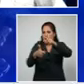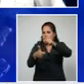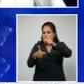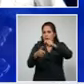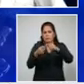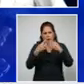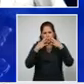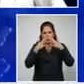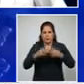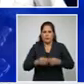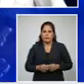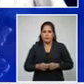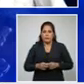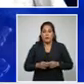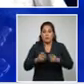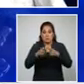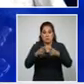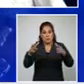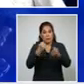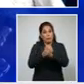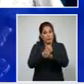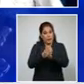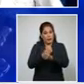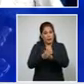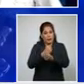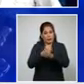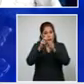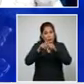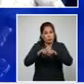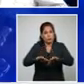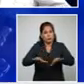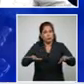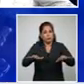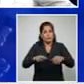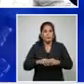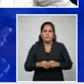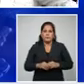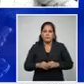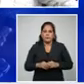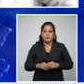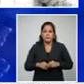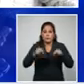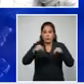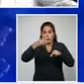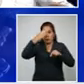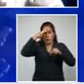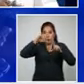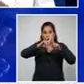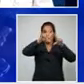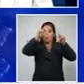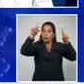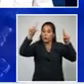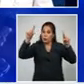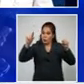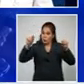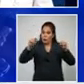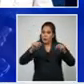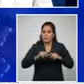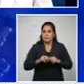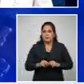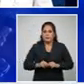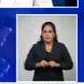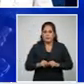Cuba. Elevado riesgo epidemiológico por la COVID-19 presenta hoy Cuba en esta transmisión de la